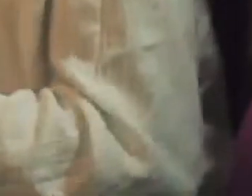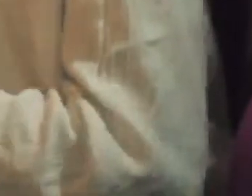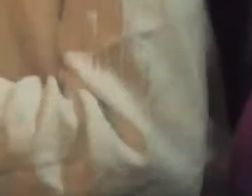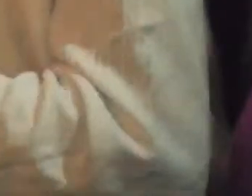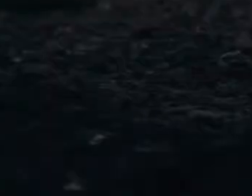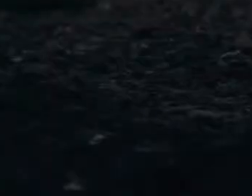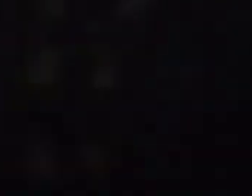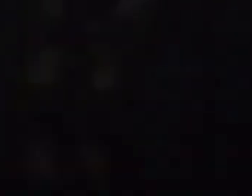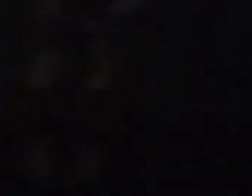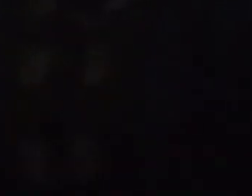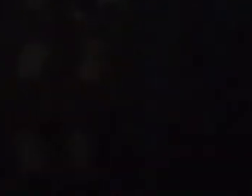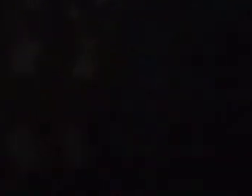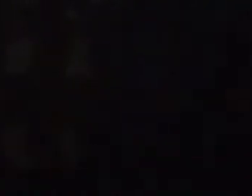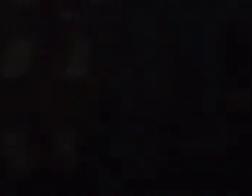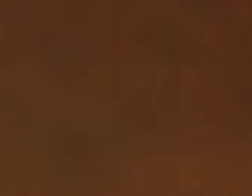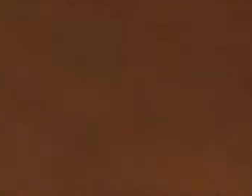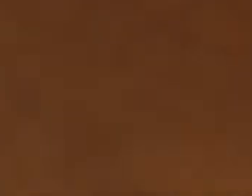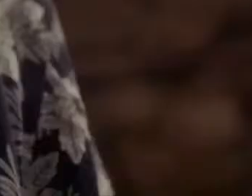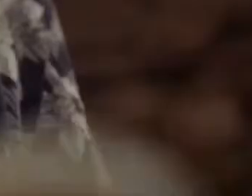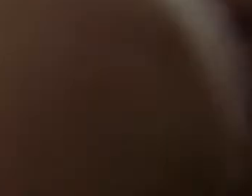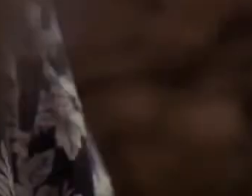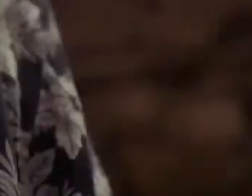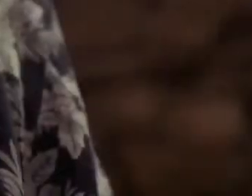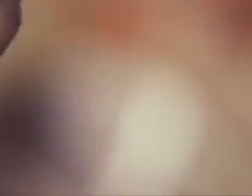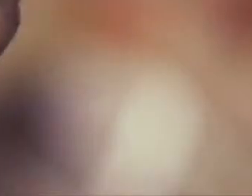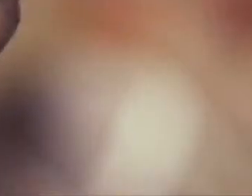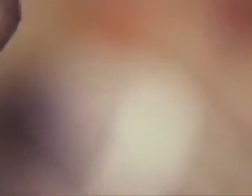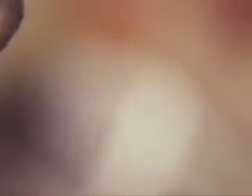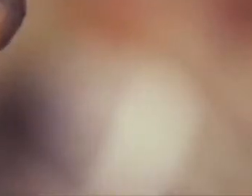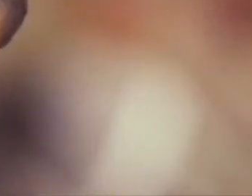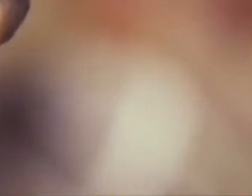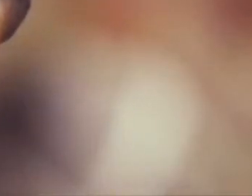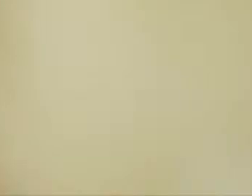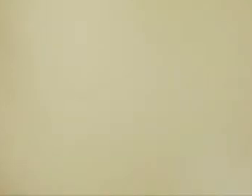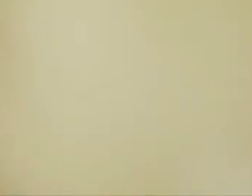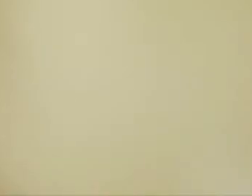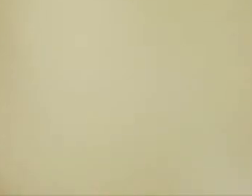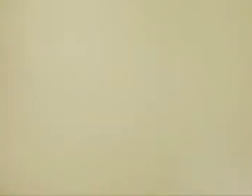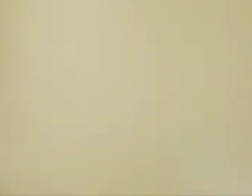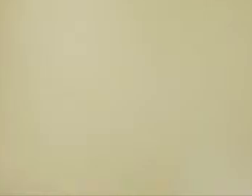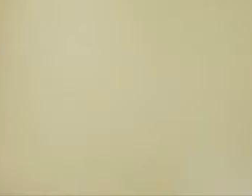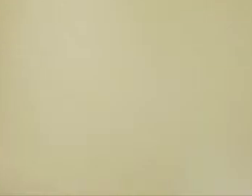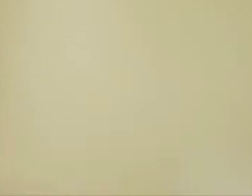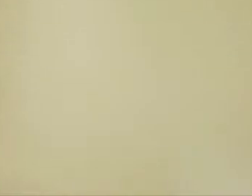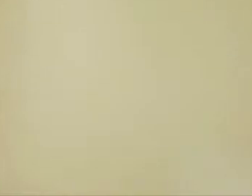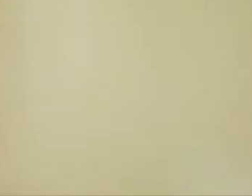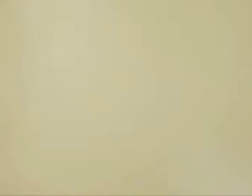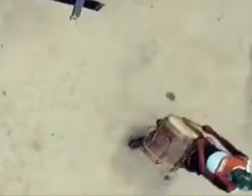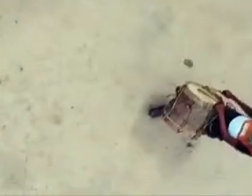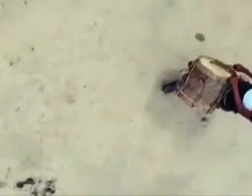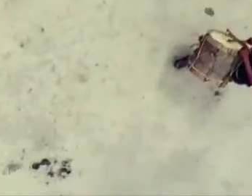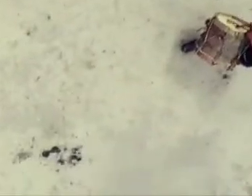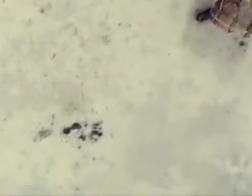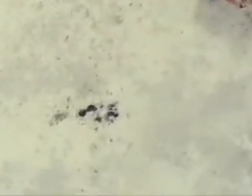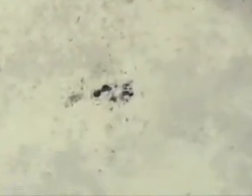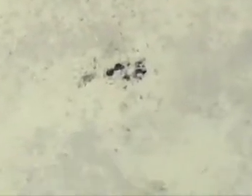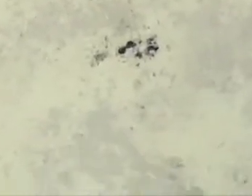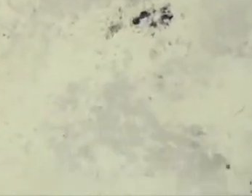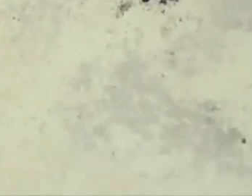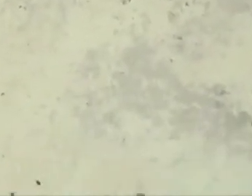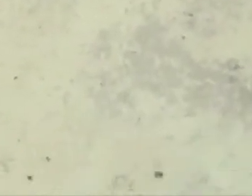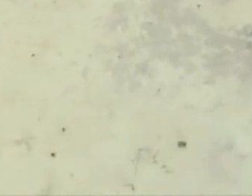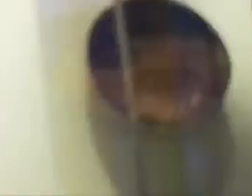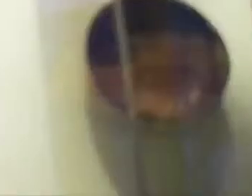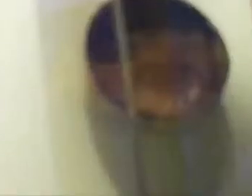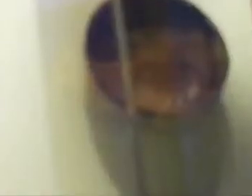A mí me da risa porque la gente piensa que tiene que ser una cosa o la otra. Y eso nunca se ha tratado el diálogo.